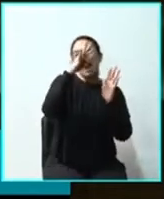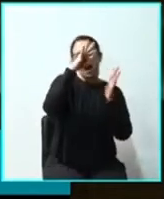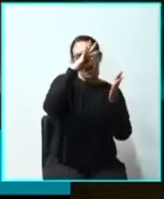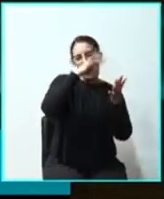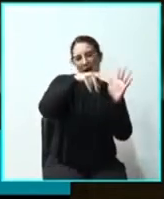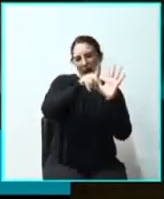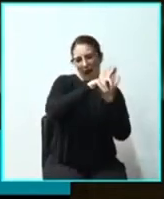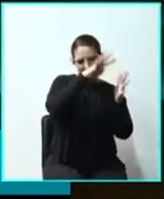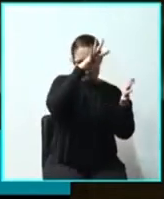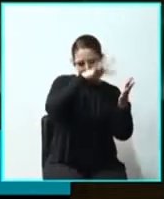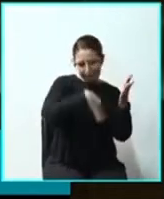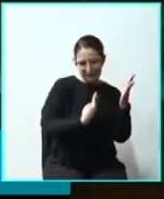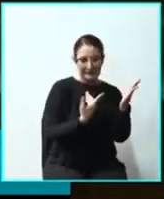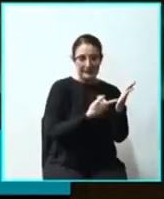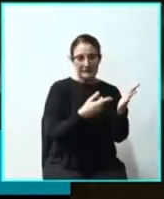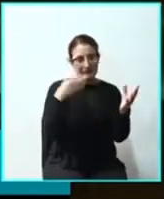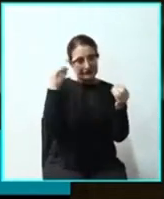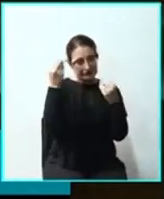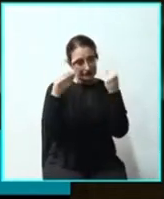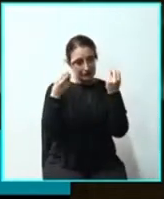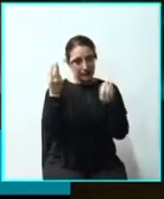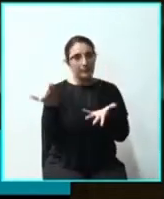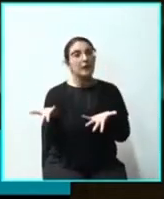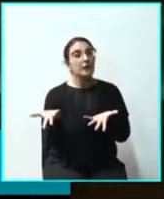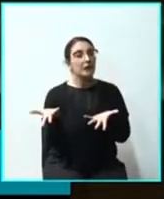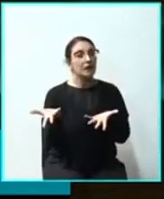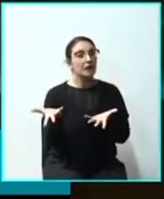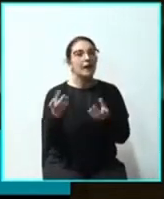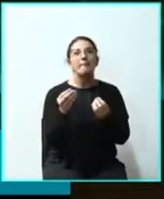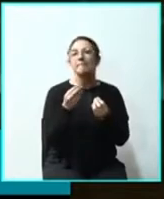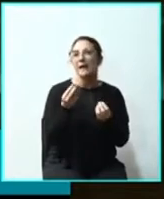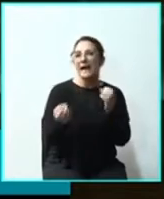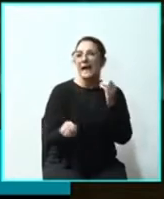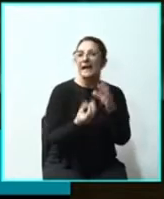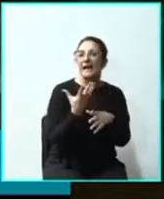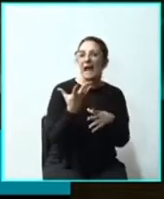preocupantes, muy preocupantes. Por ejemplo, abrió un registro que como mínimo que haya